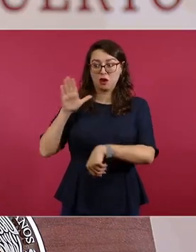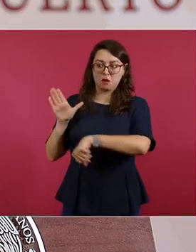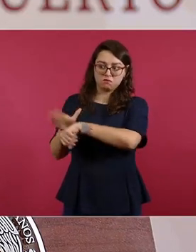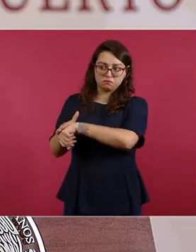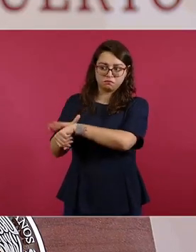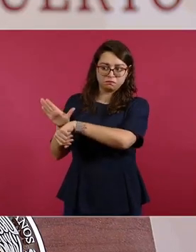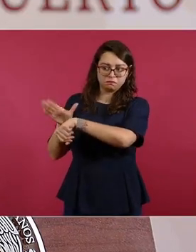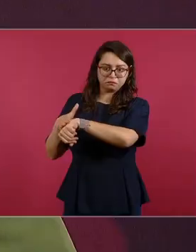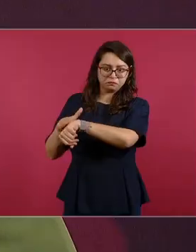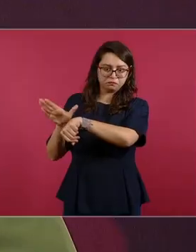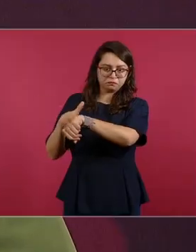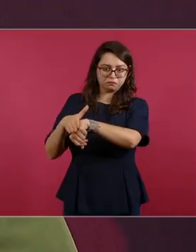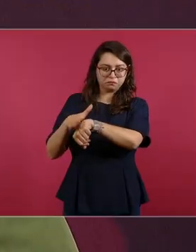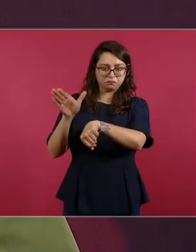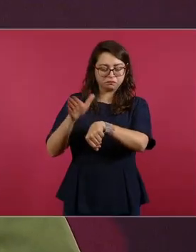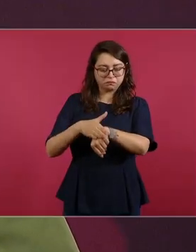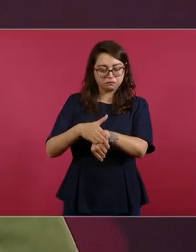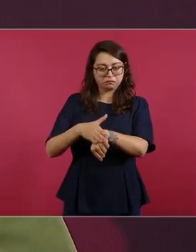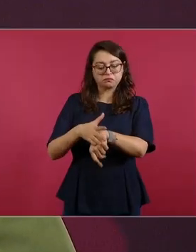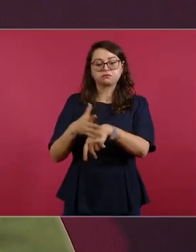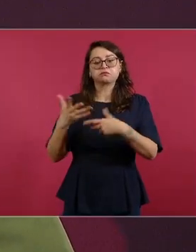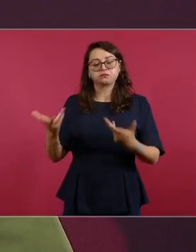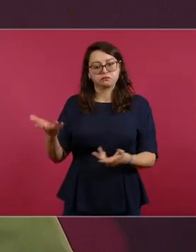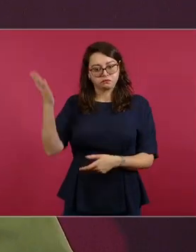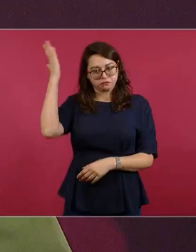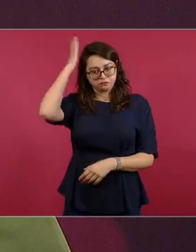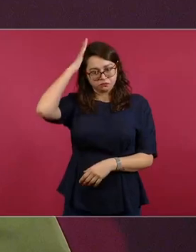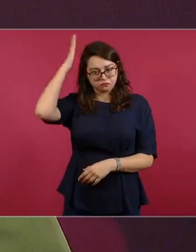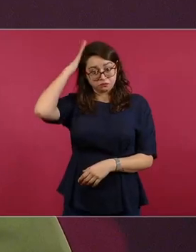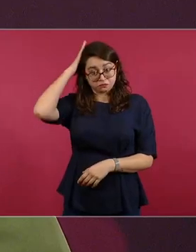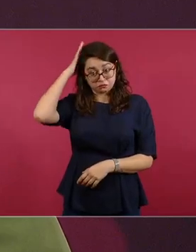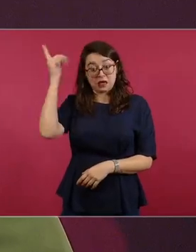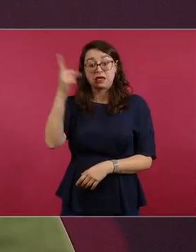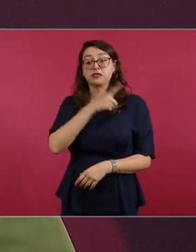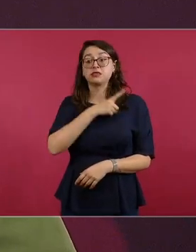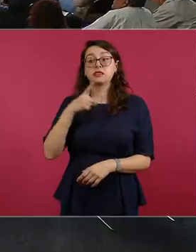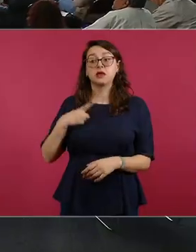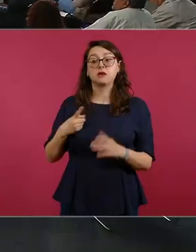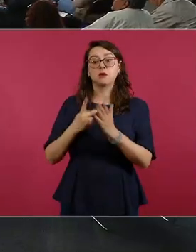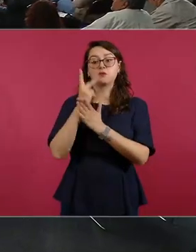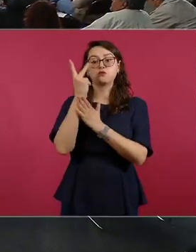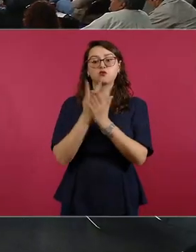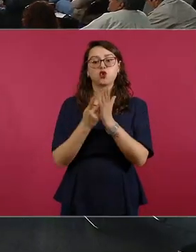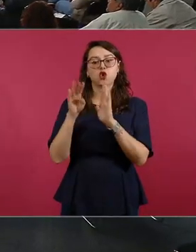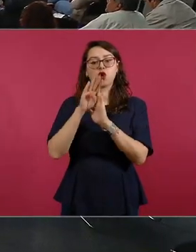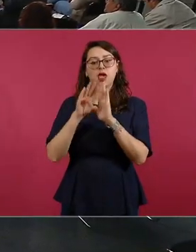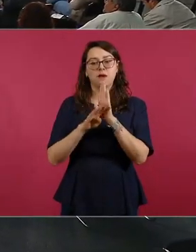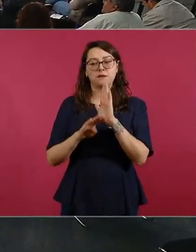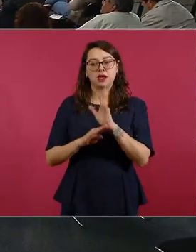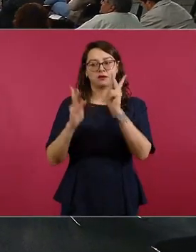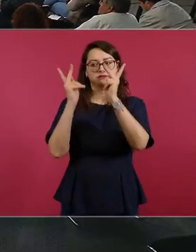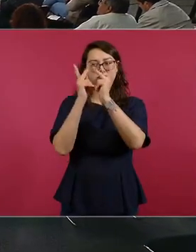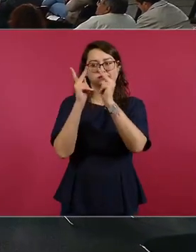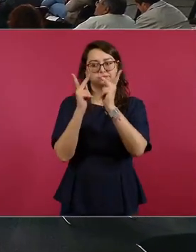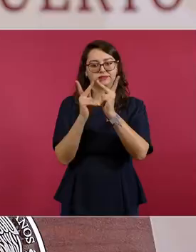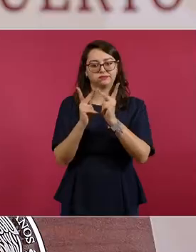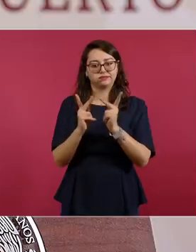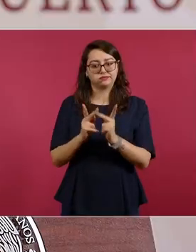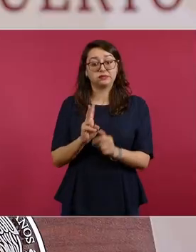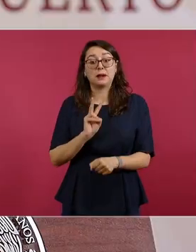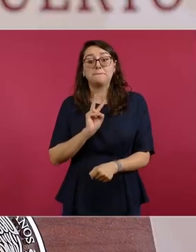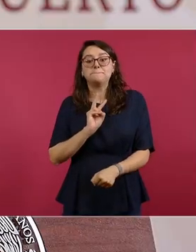los mandos territoriales son los de zona los de región militar que deben de estar supervisando las actividades que